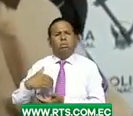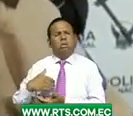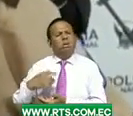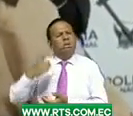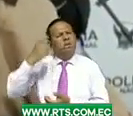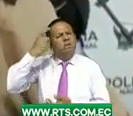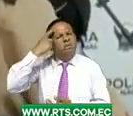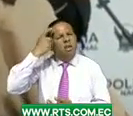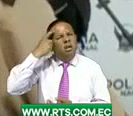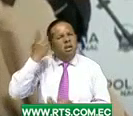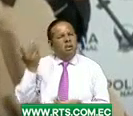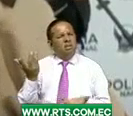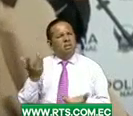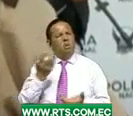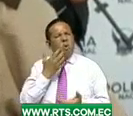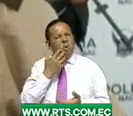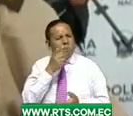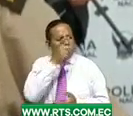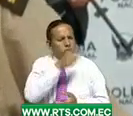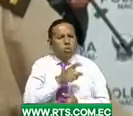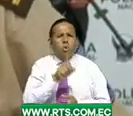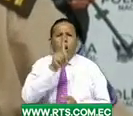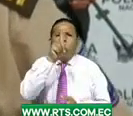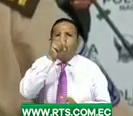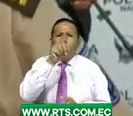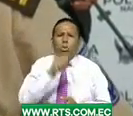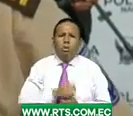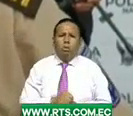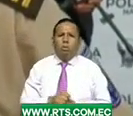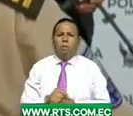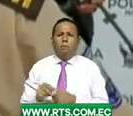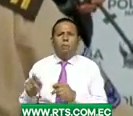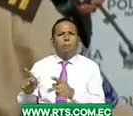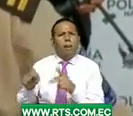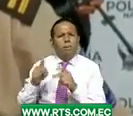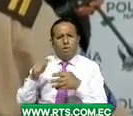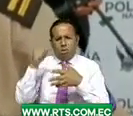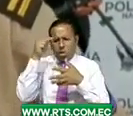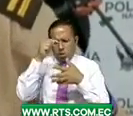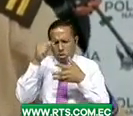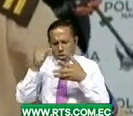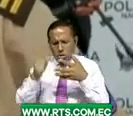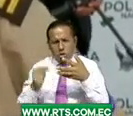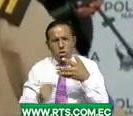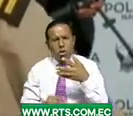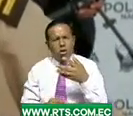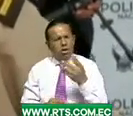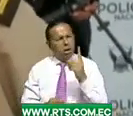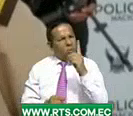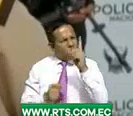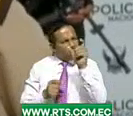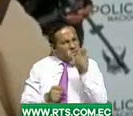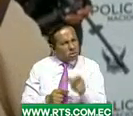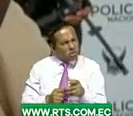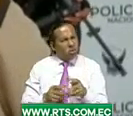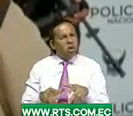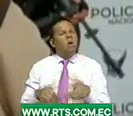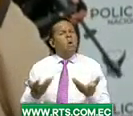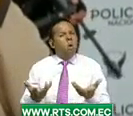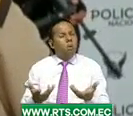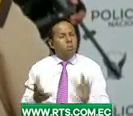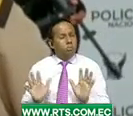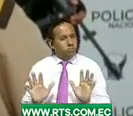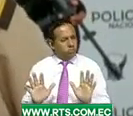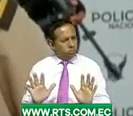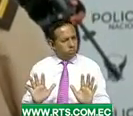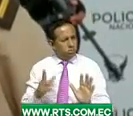persona se le establezca o se le dé 9 permisos de diferentes armas, diferentes calibres a una sola persona. Vamos a coordinar con nuestros